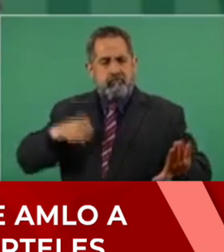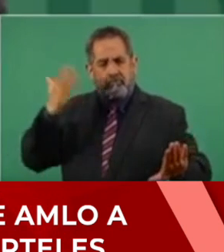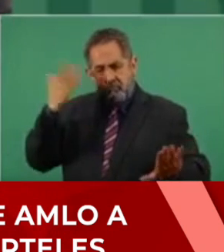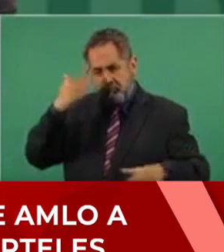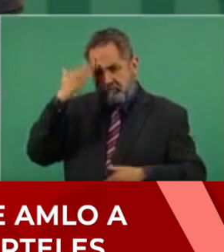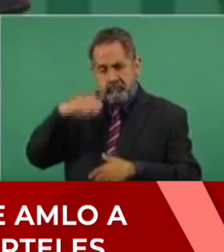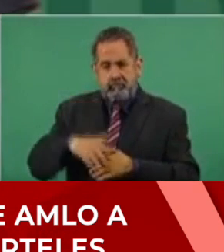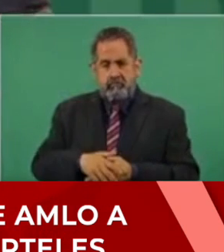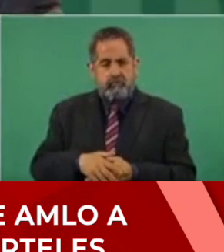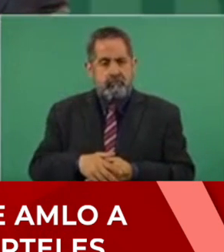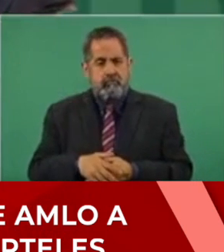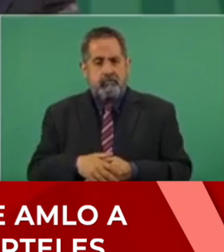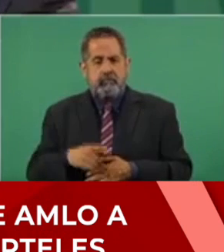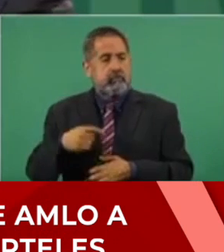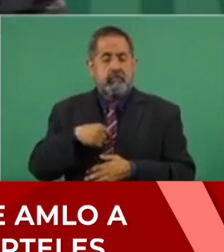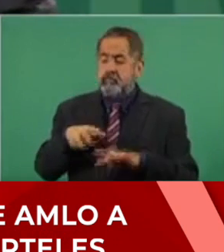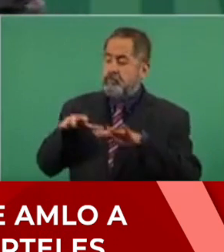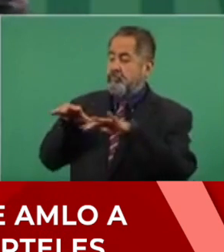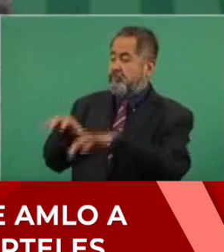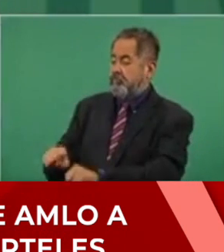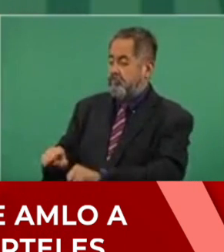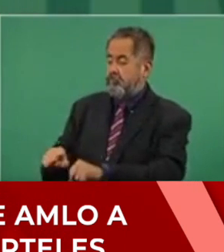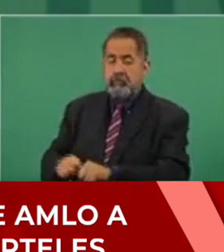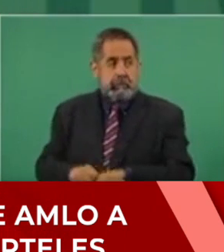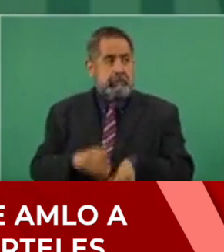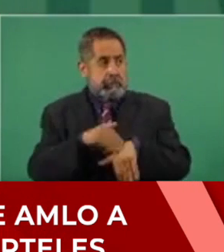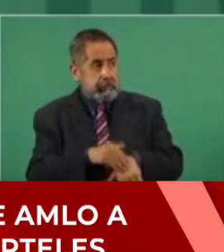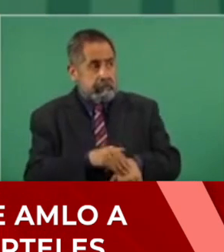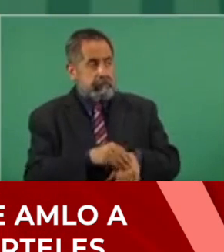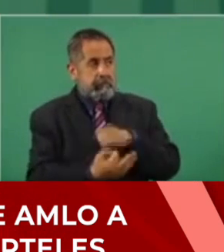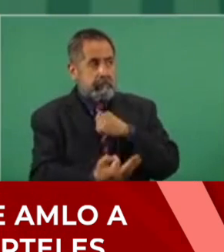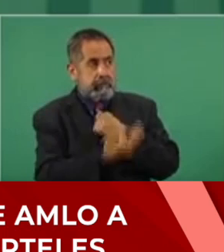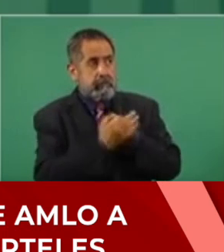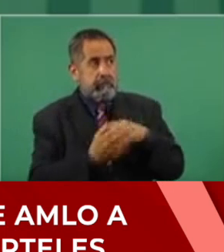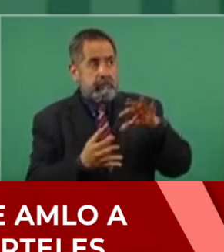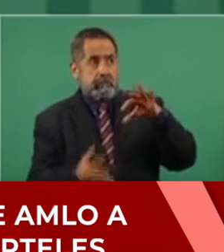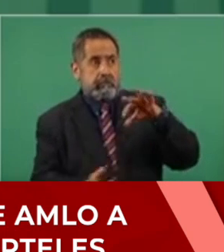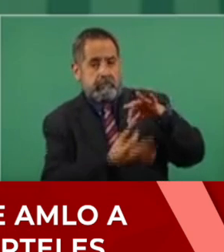porque México no es colonia, no es un protectorado